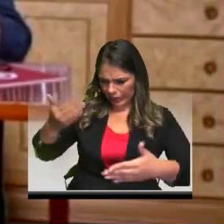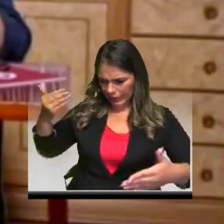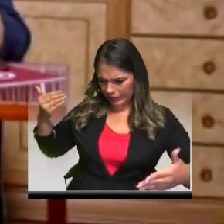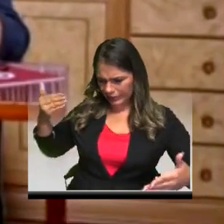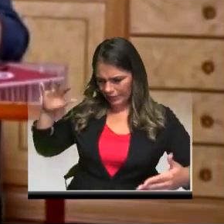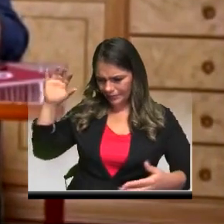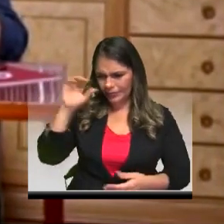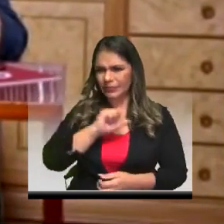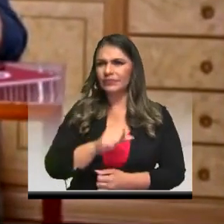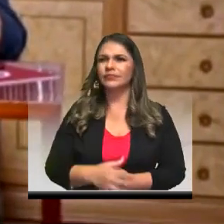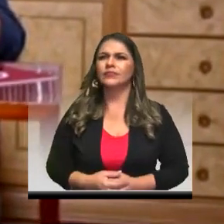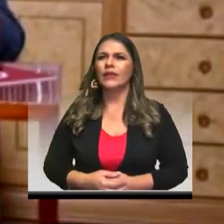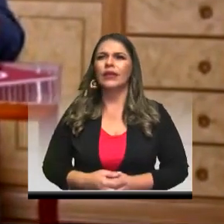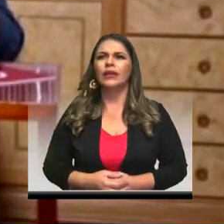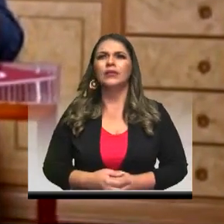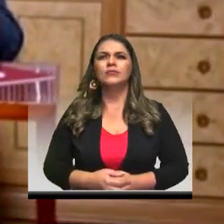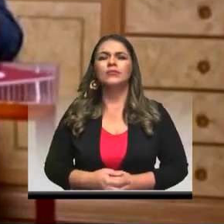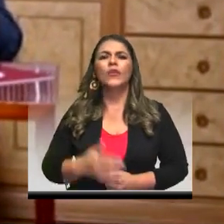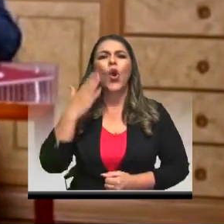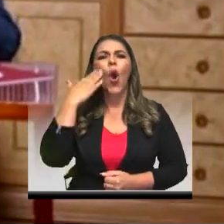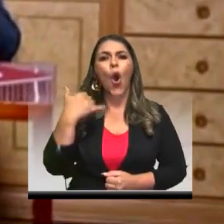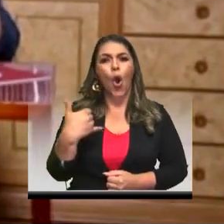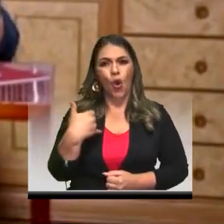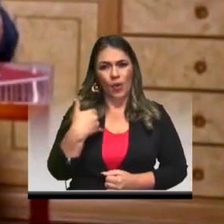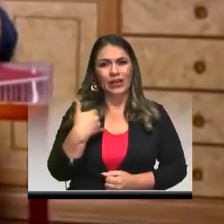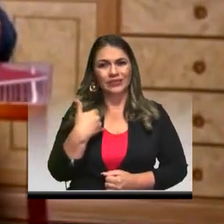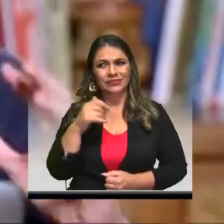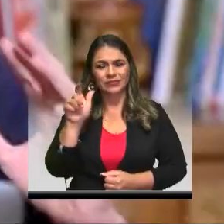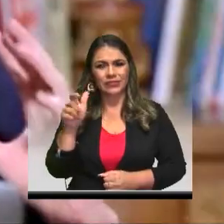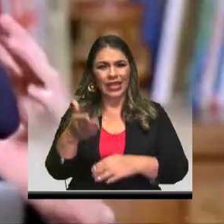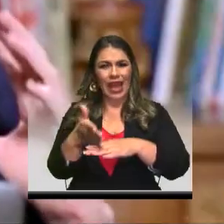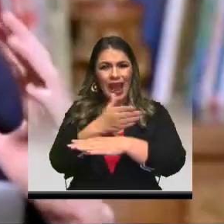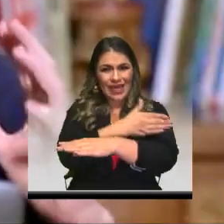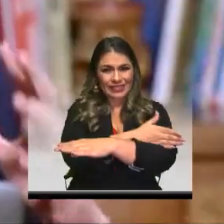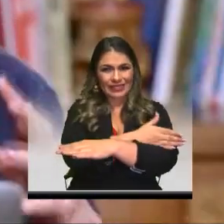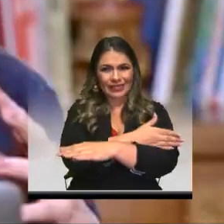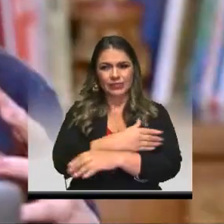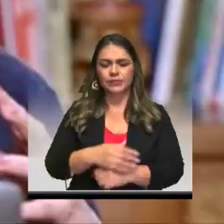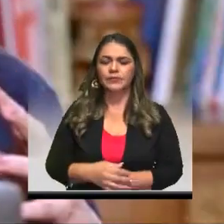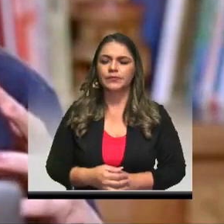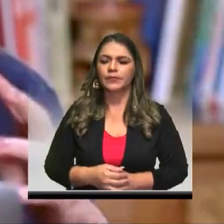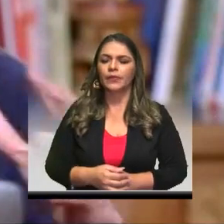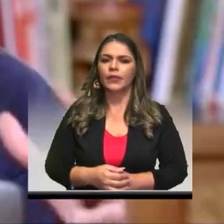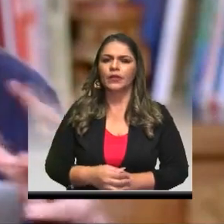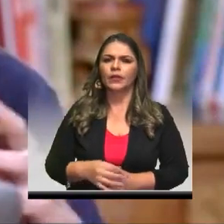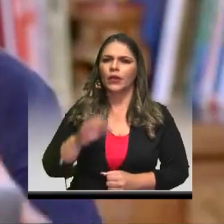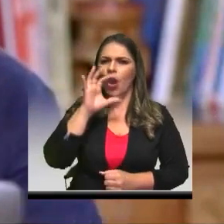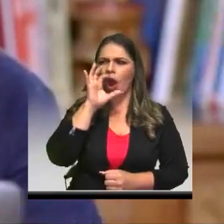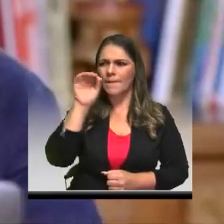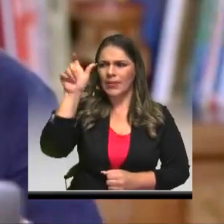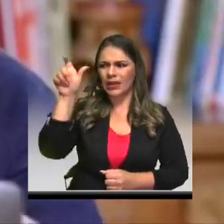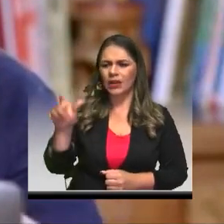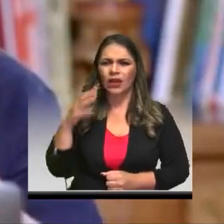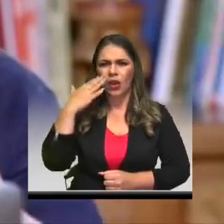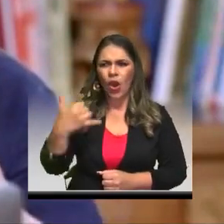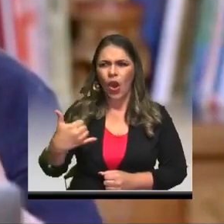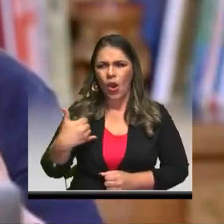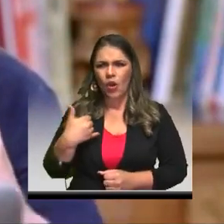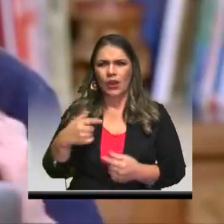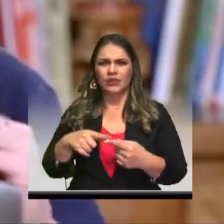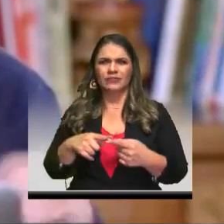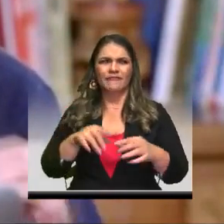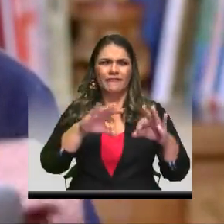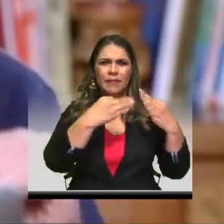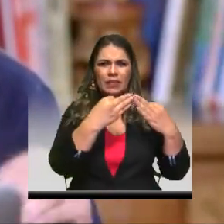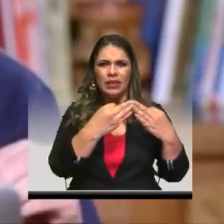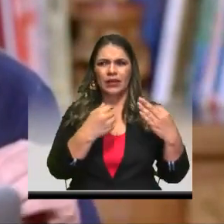carrera, te sentaste frente a un joven que había asesinado a casi toda su familia porque estaba siendo abusado física y sexualmente y porque